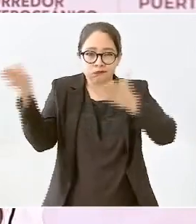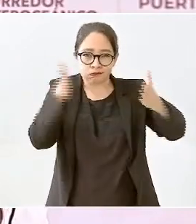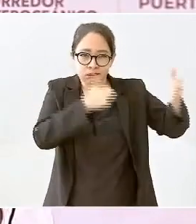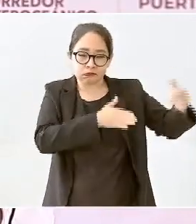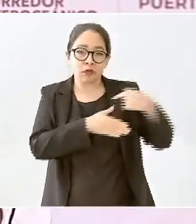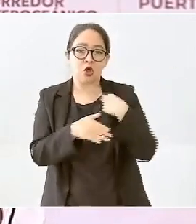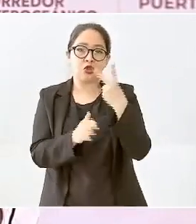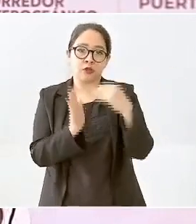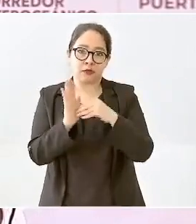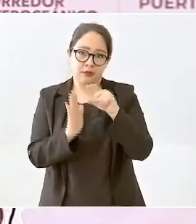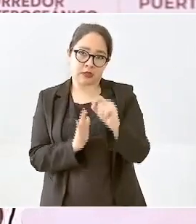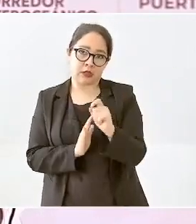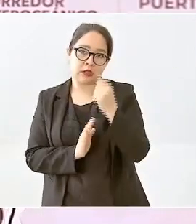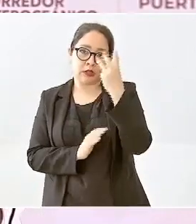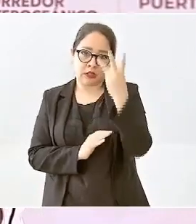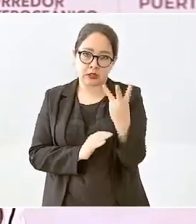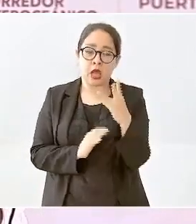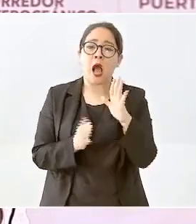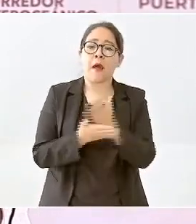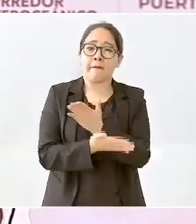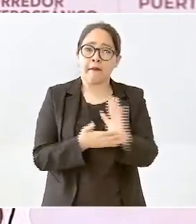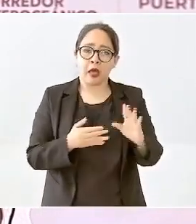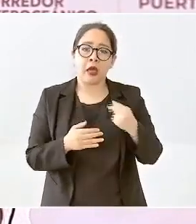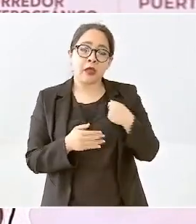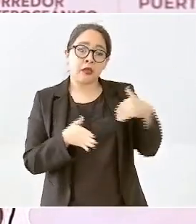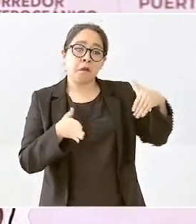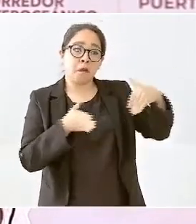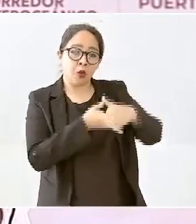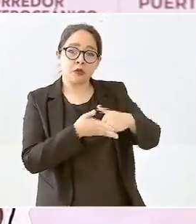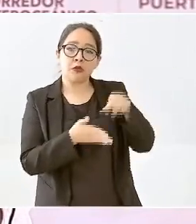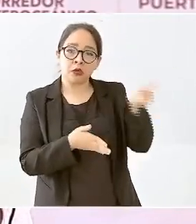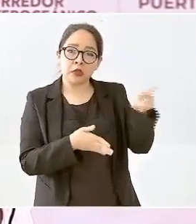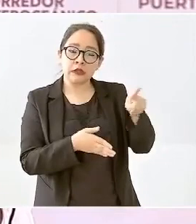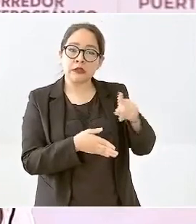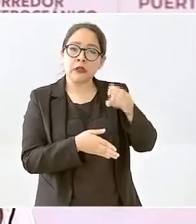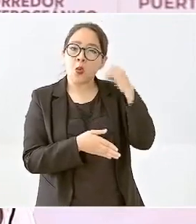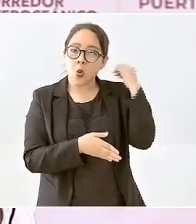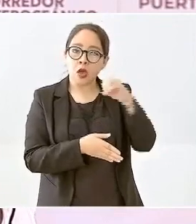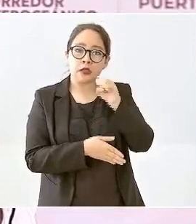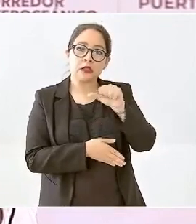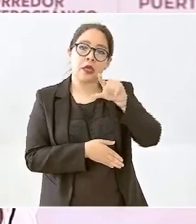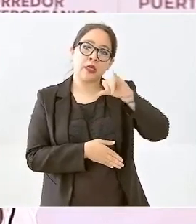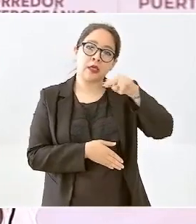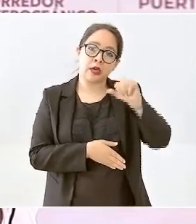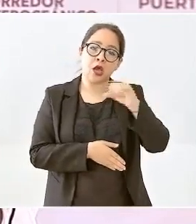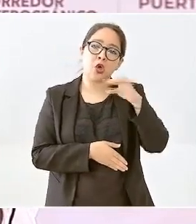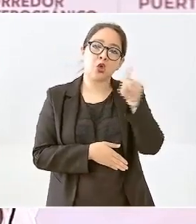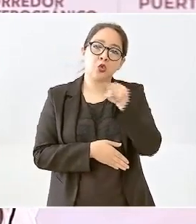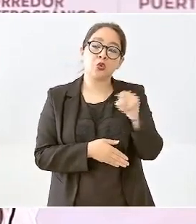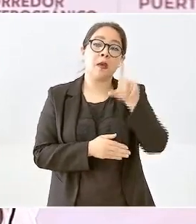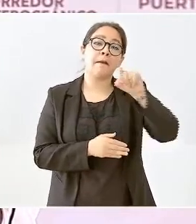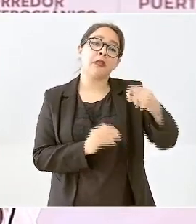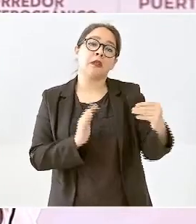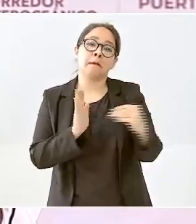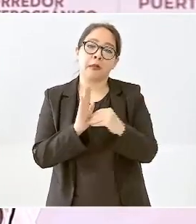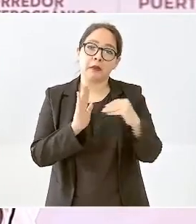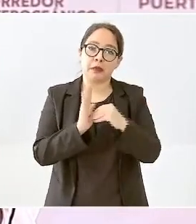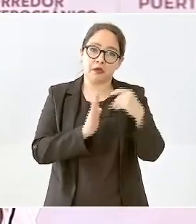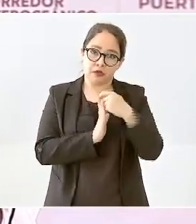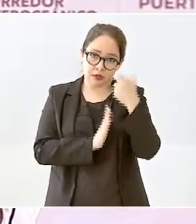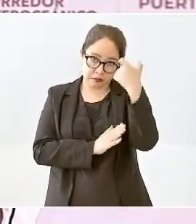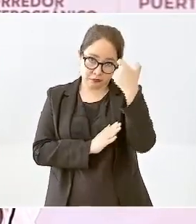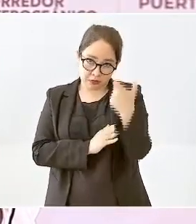Además, en el puerto de Salina Cruz programamos una inversión pública de 20.000 millones de pesos para los